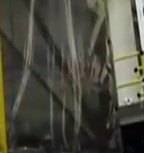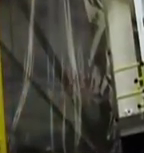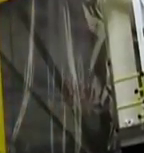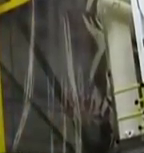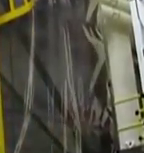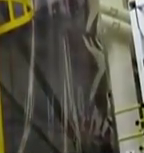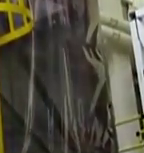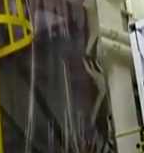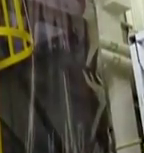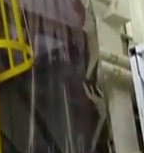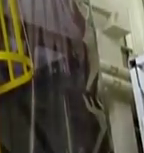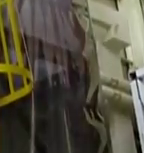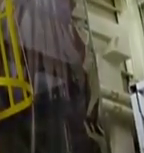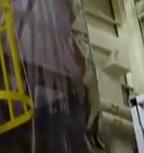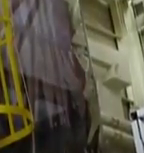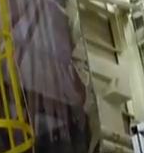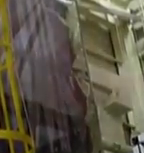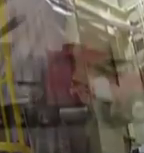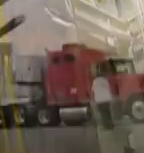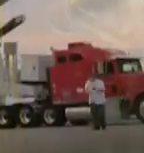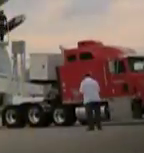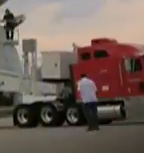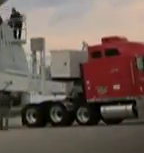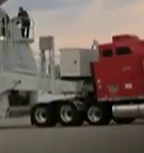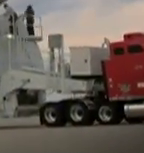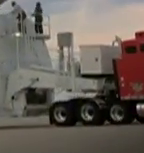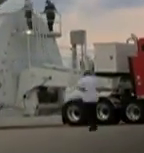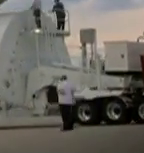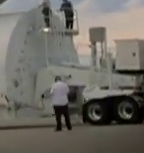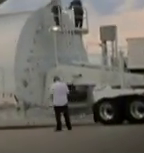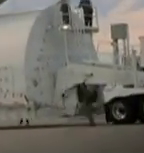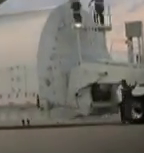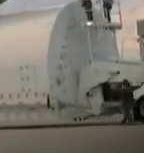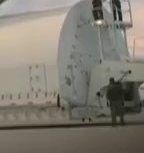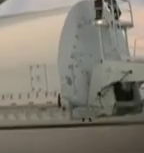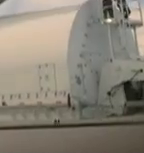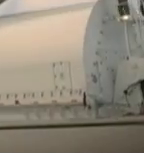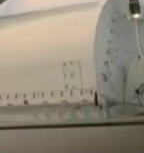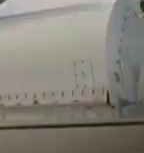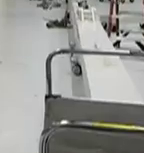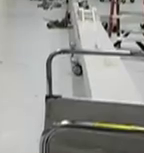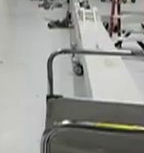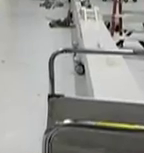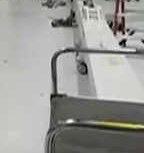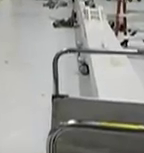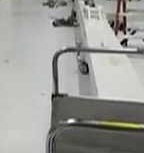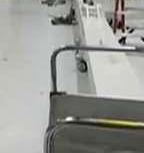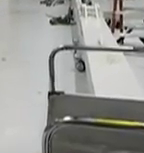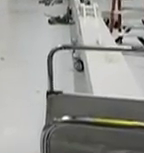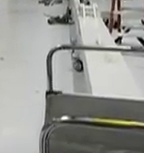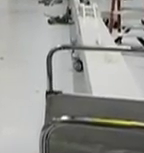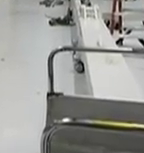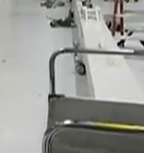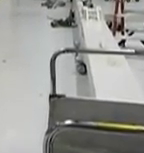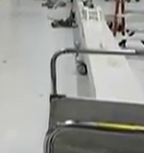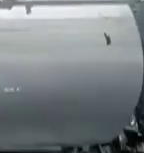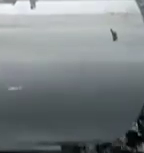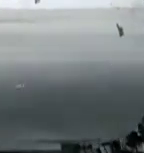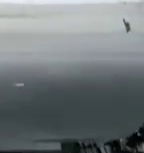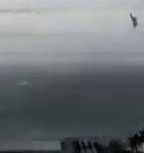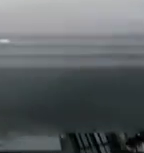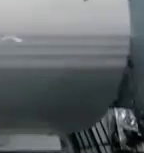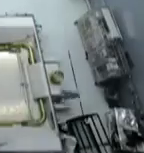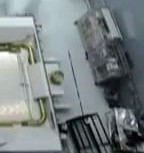iban acumulando algunos problemas que se tienen que ir solucionando. Según el comunicado de la NASA, el lanzamiento está ahora previsto para mayo